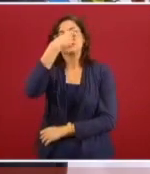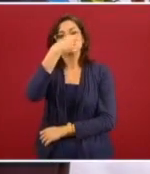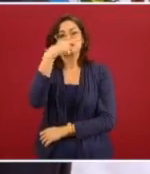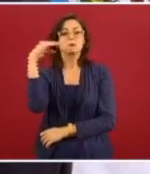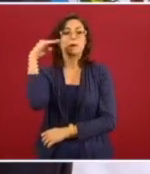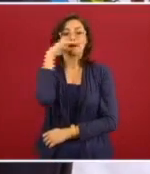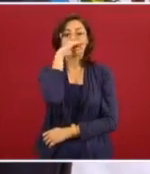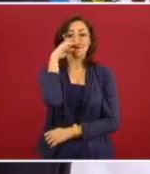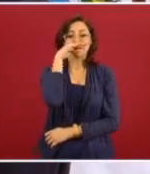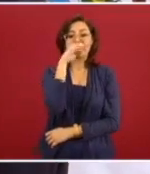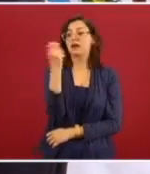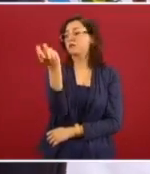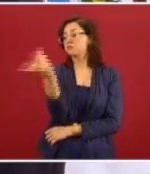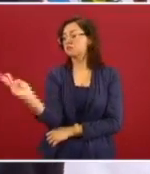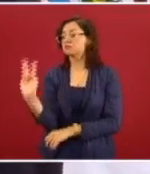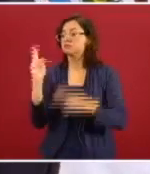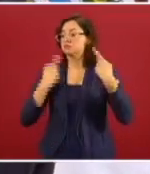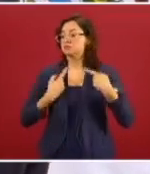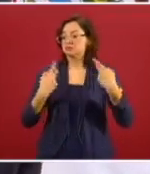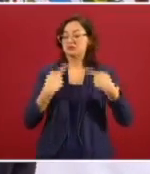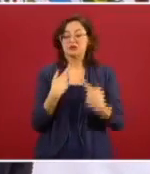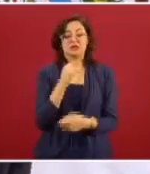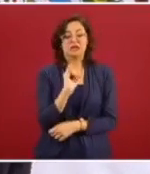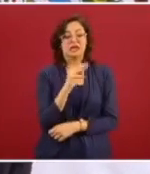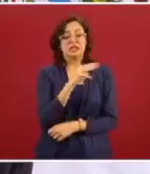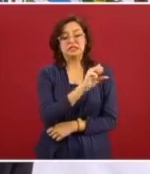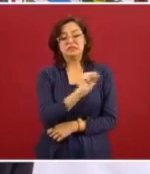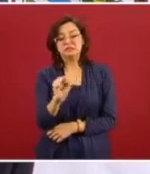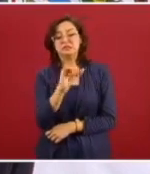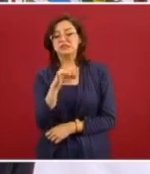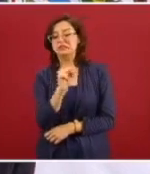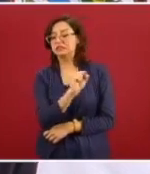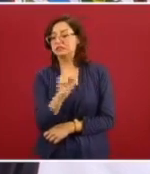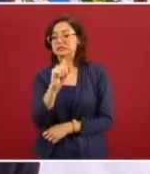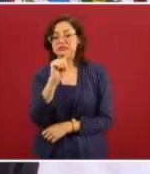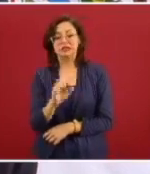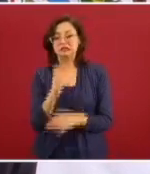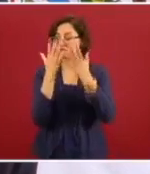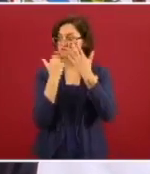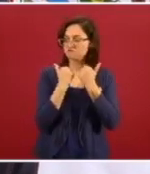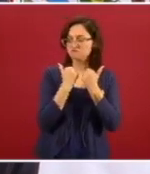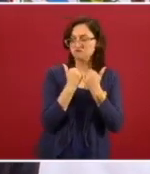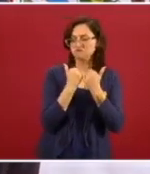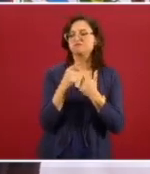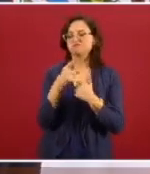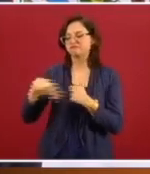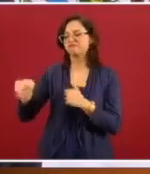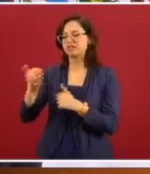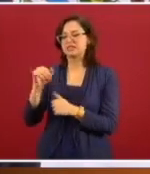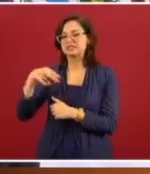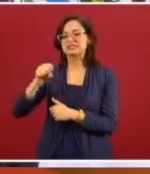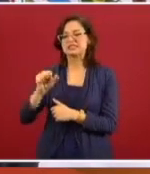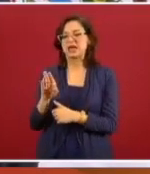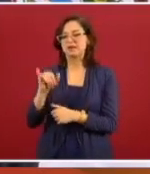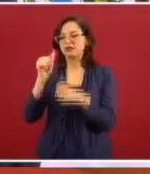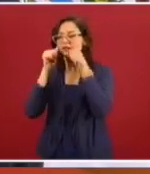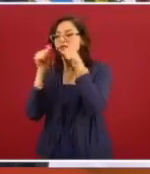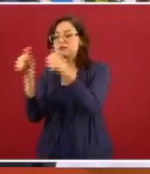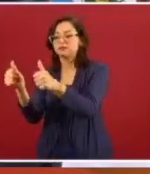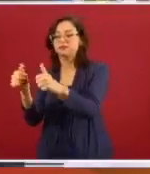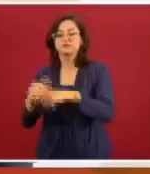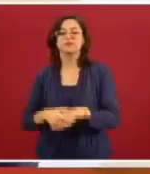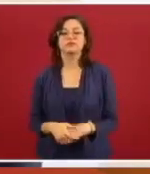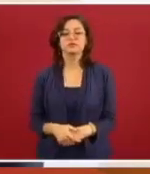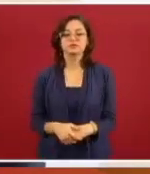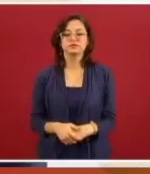población sin seguridad social. Estamos trabajando para que no falten